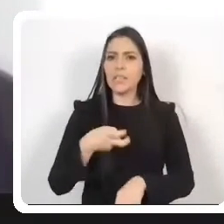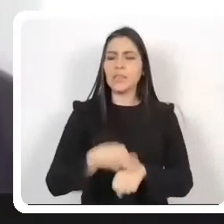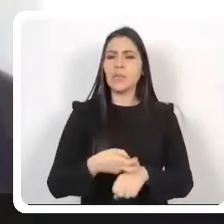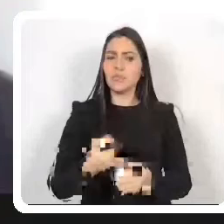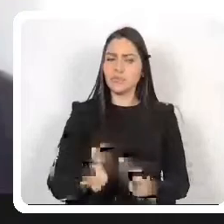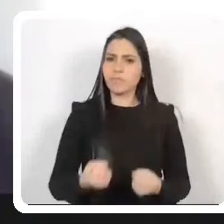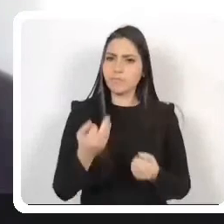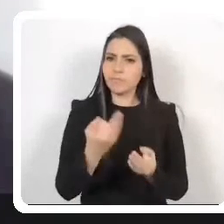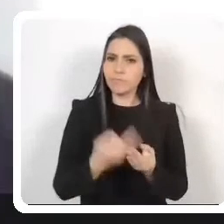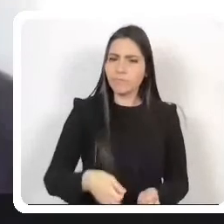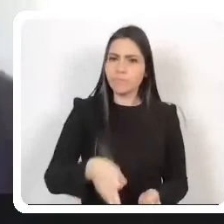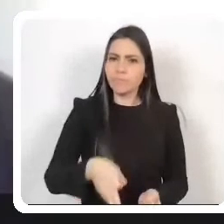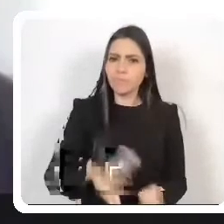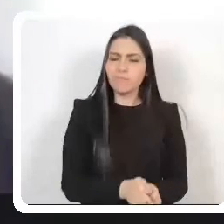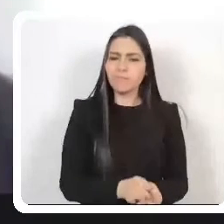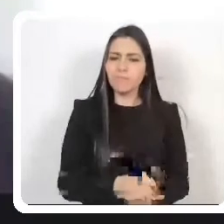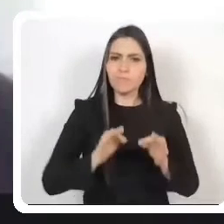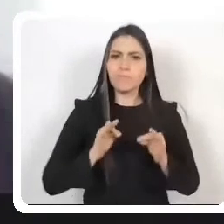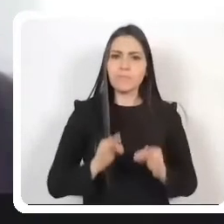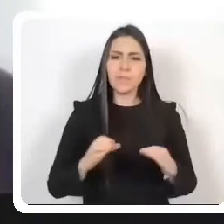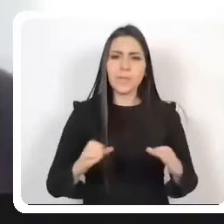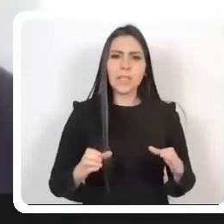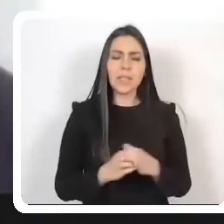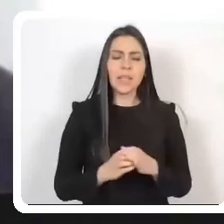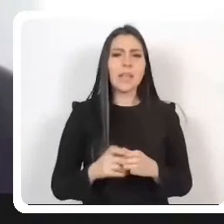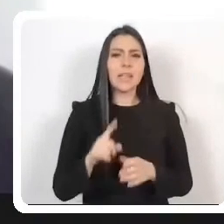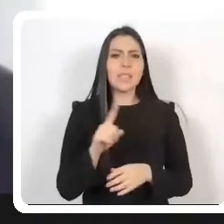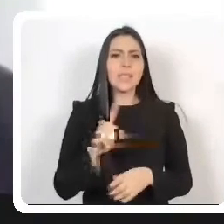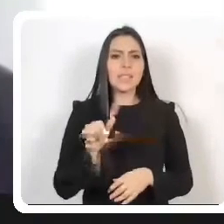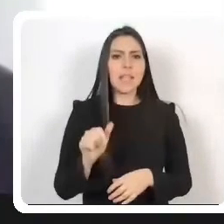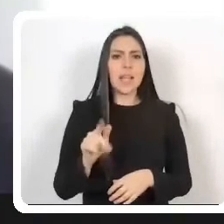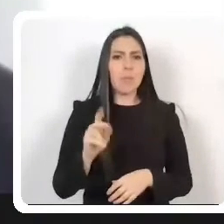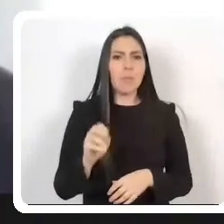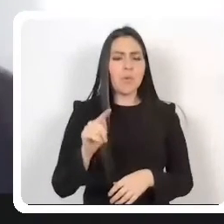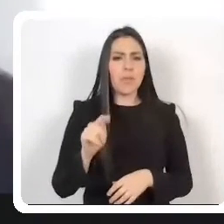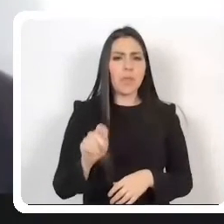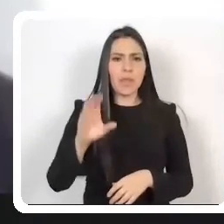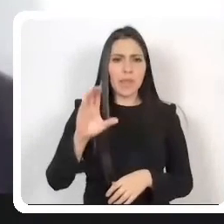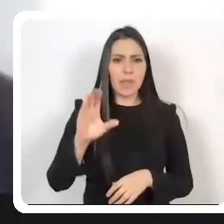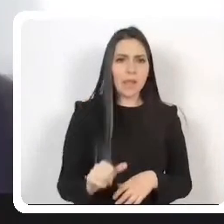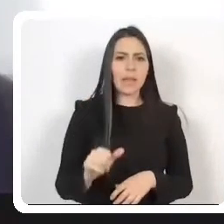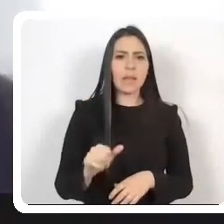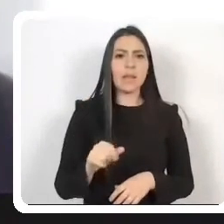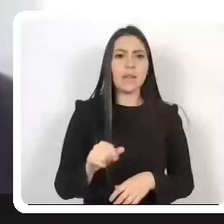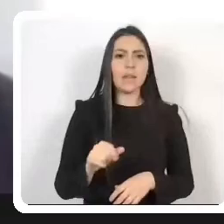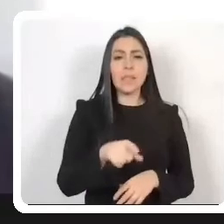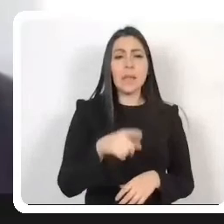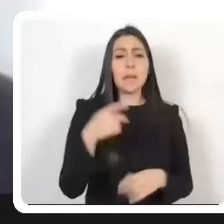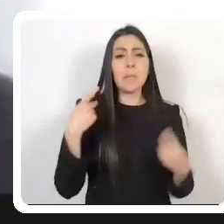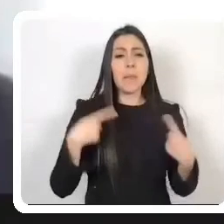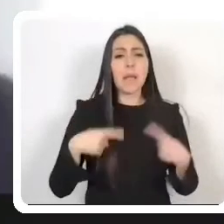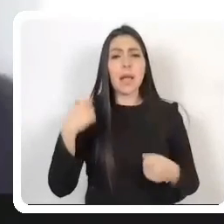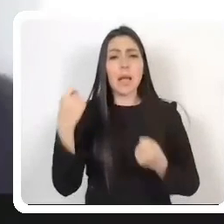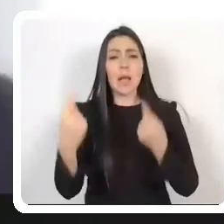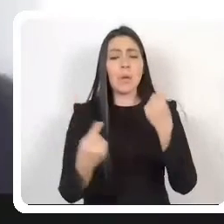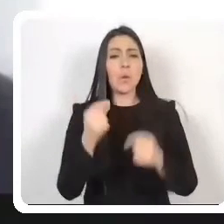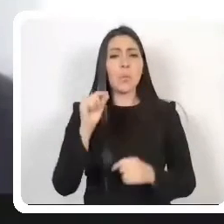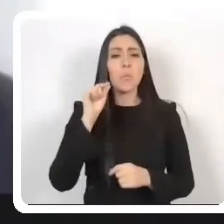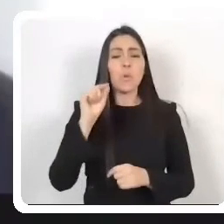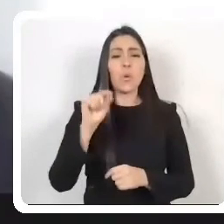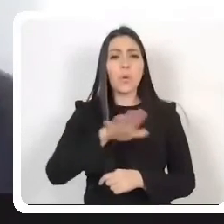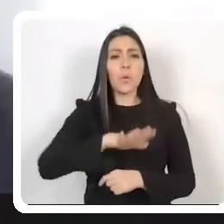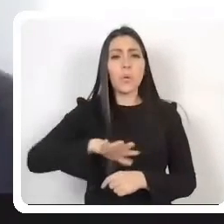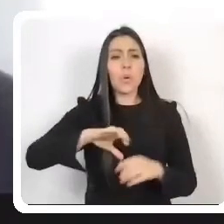y zapoteca, autodidacta, sin par. Una de las pocas personas de los pueblos